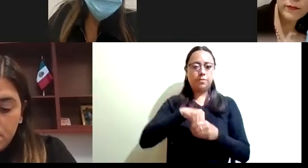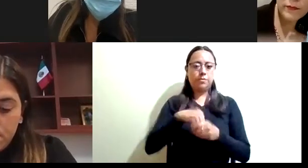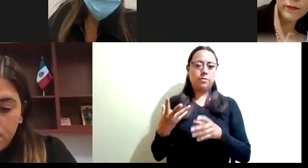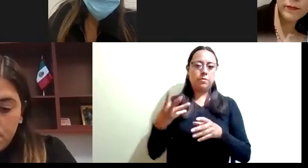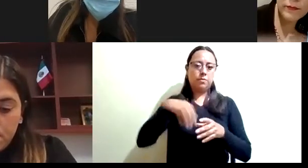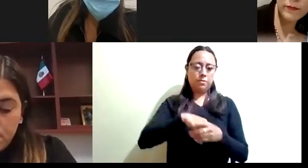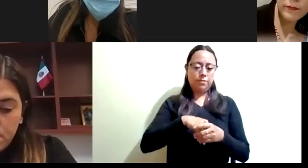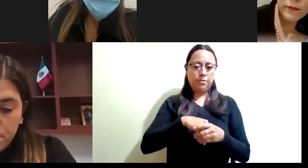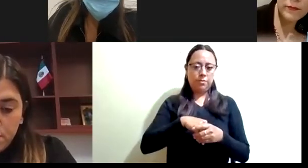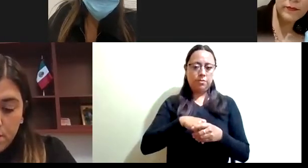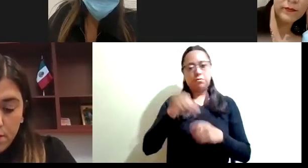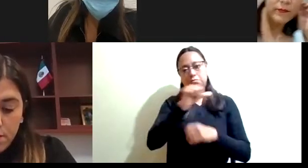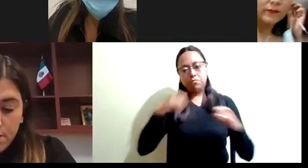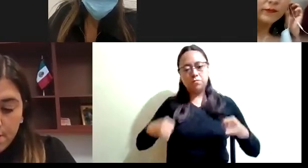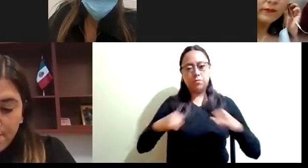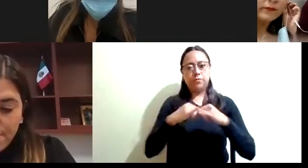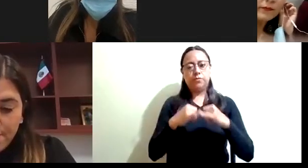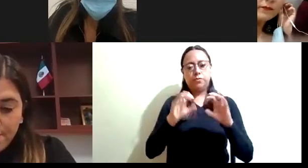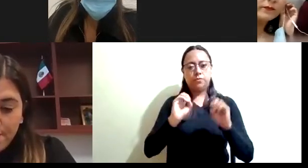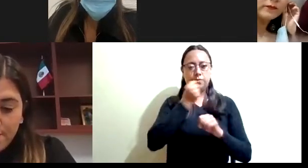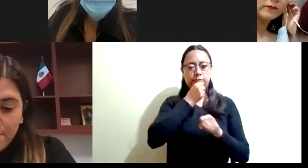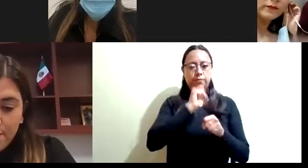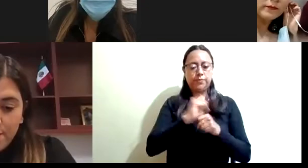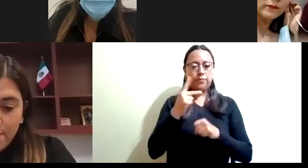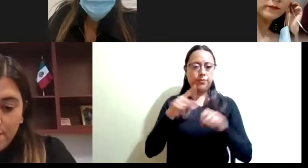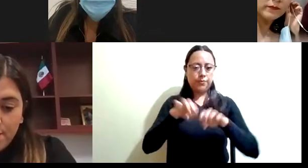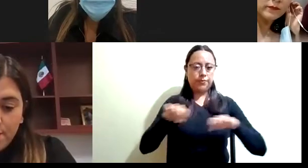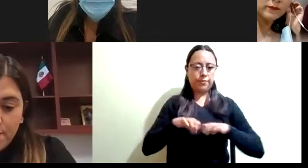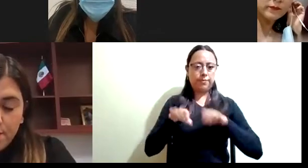Otros institutos y secretarías del gabinete, por favor.